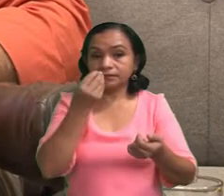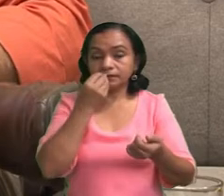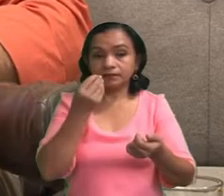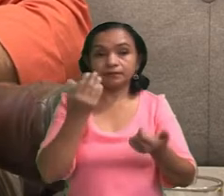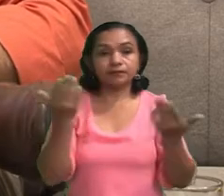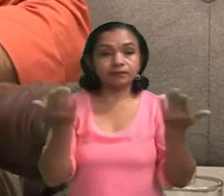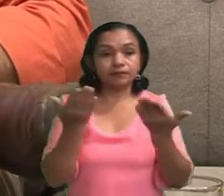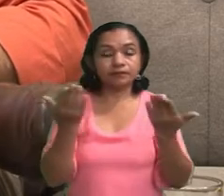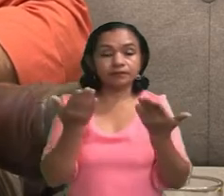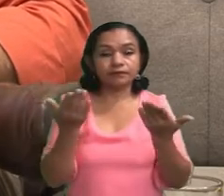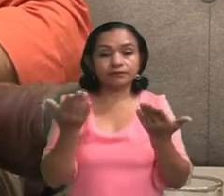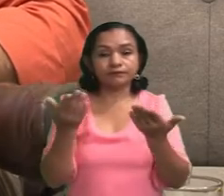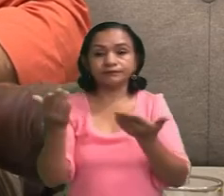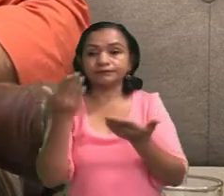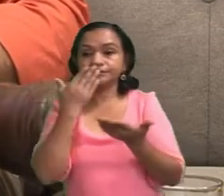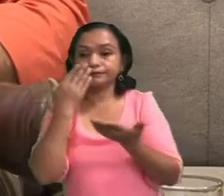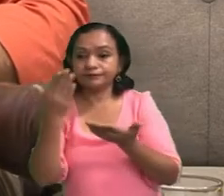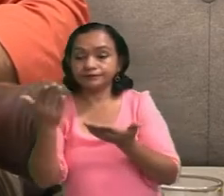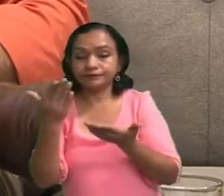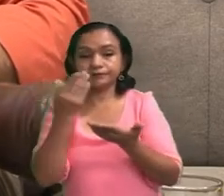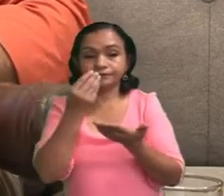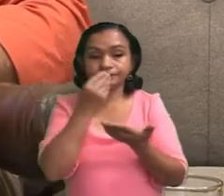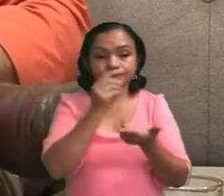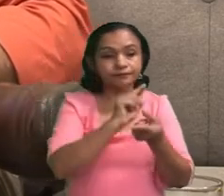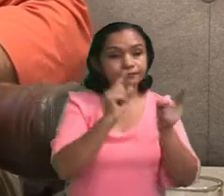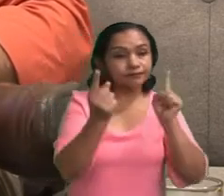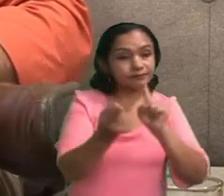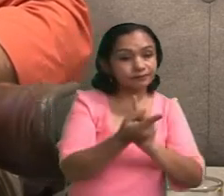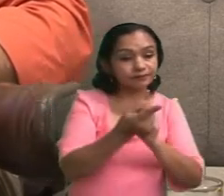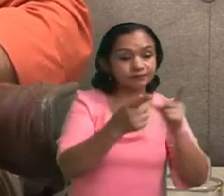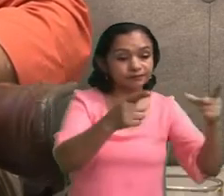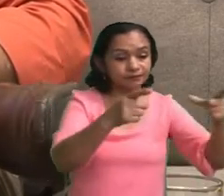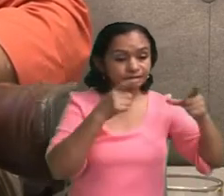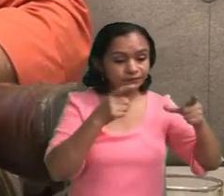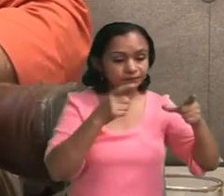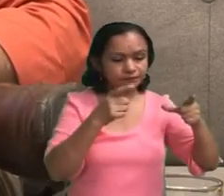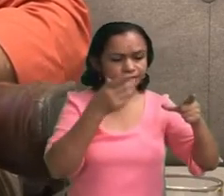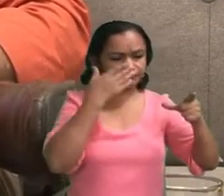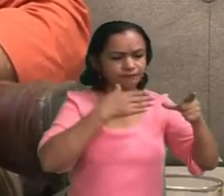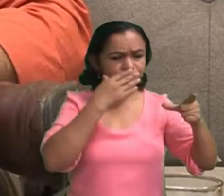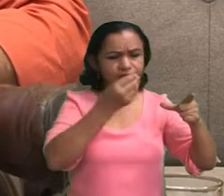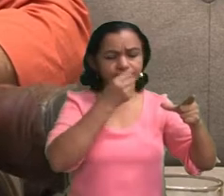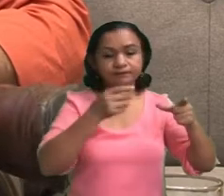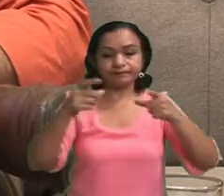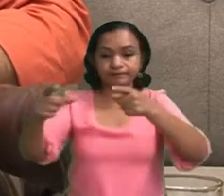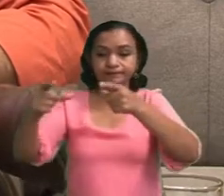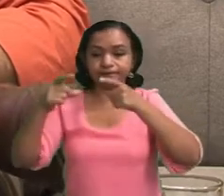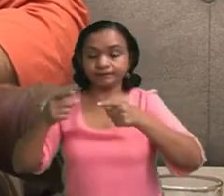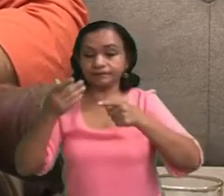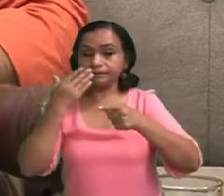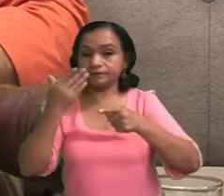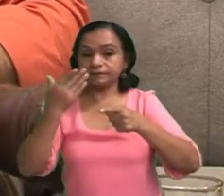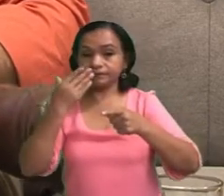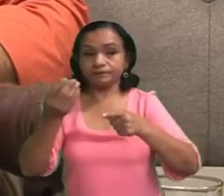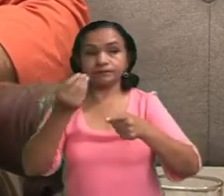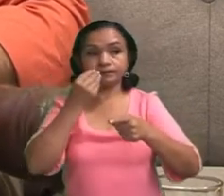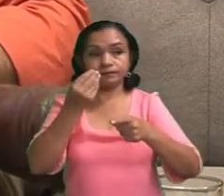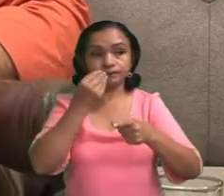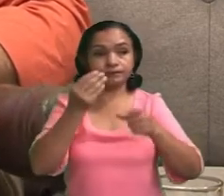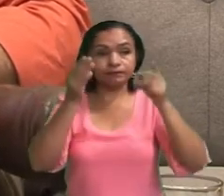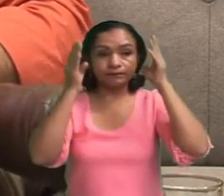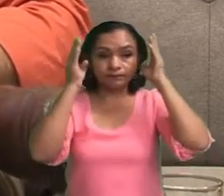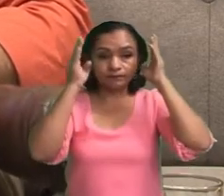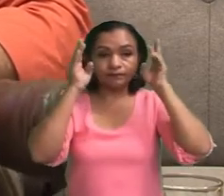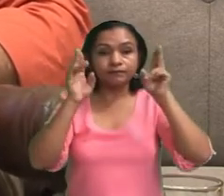hábitos insanos, ¿verdad? Incluso nosotros en los gremios de productores hacemos mucho énfasis en el